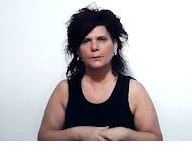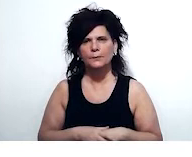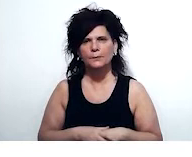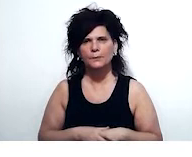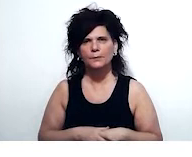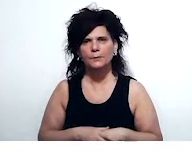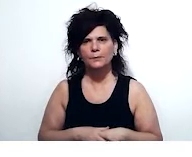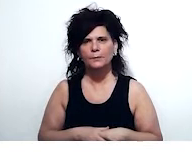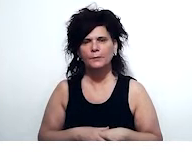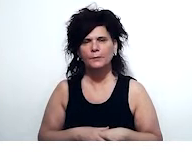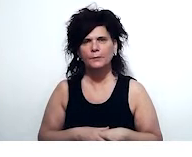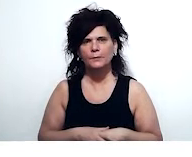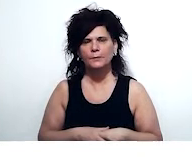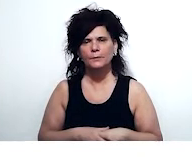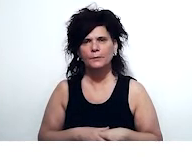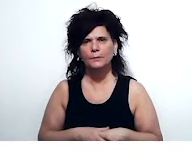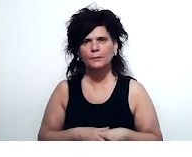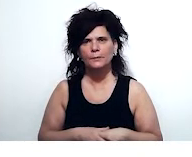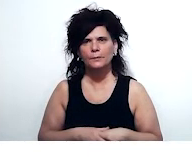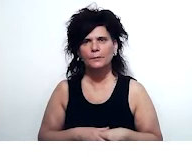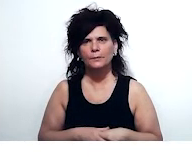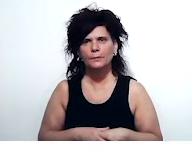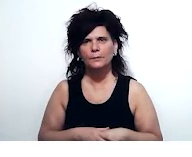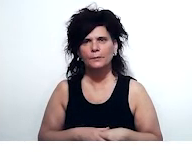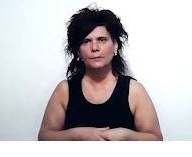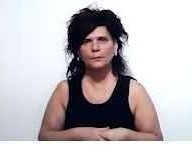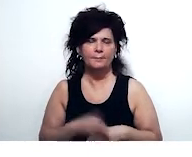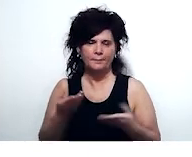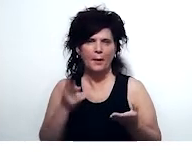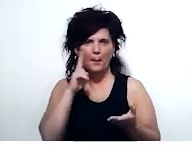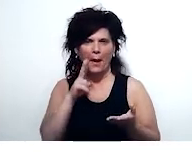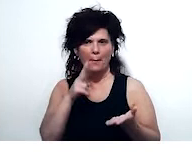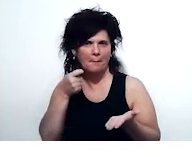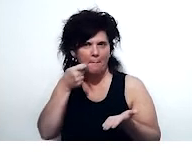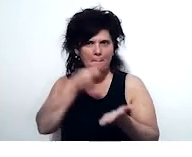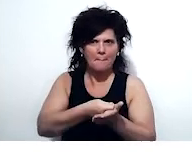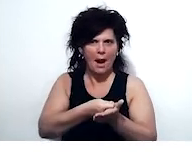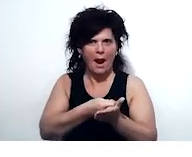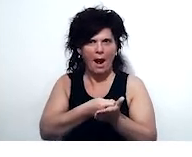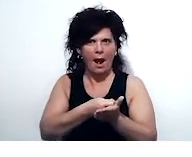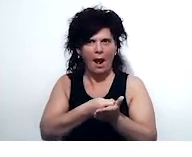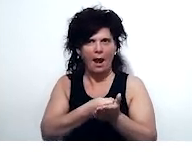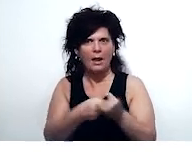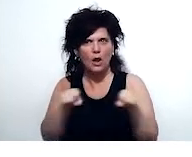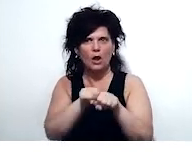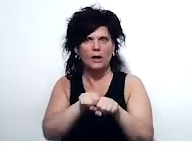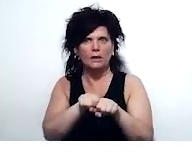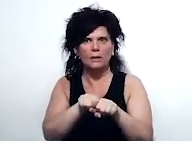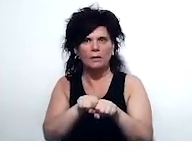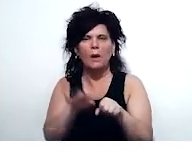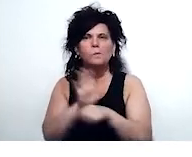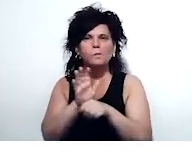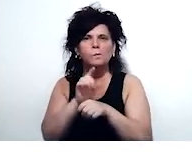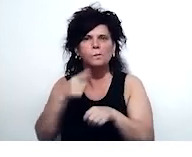esto? Ahí estamos. Entonces, está probado que invertir en conectividad es una apuesta que favorece